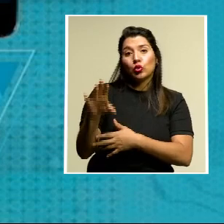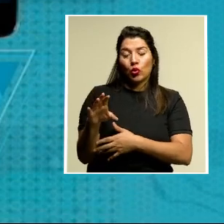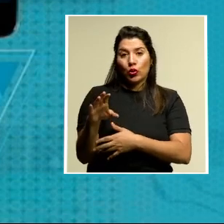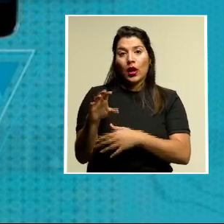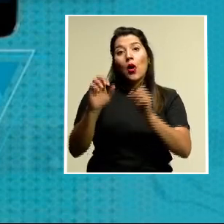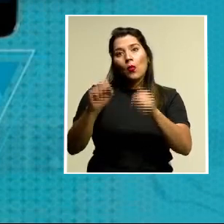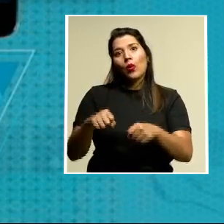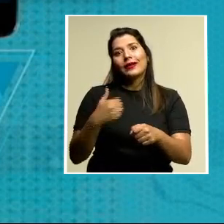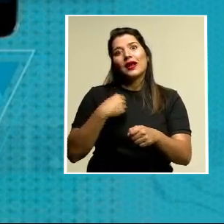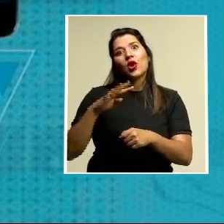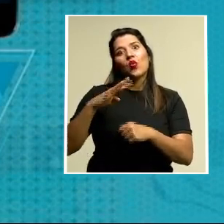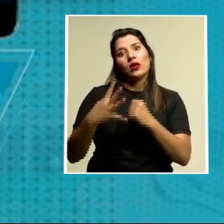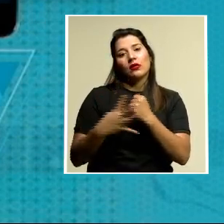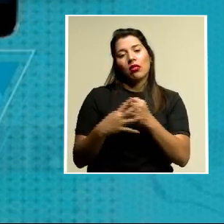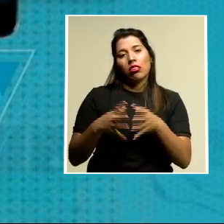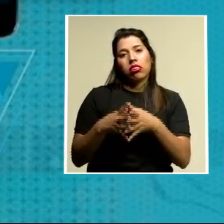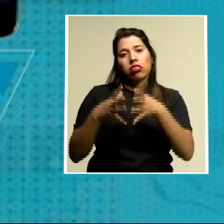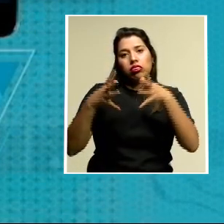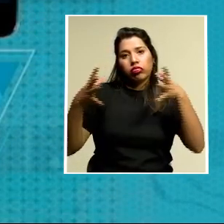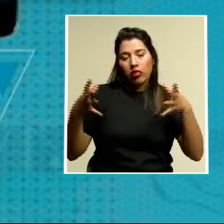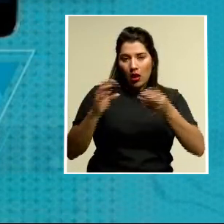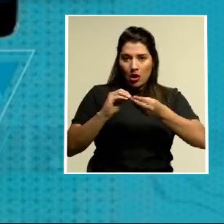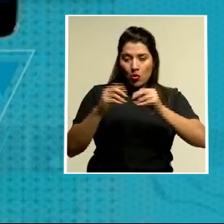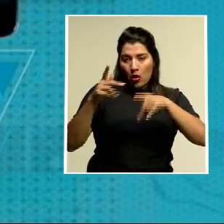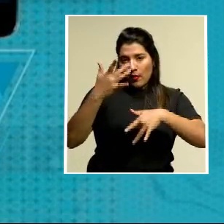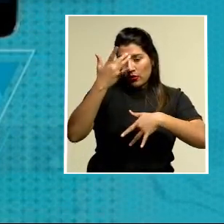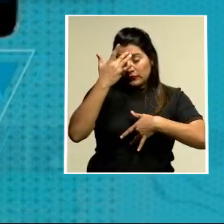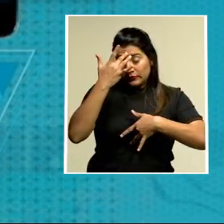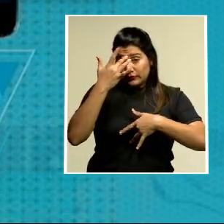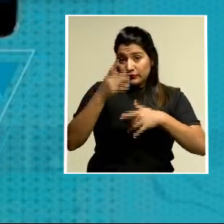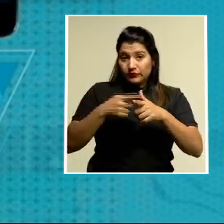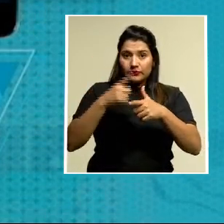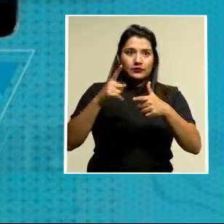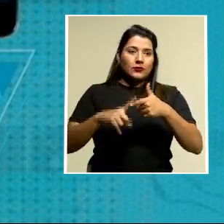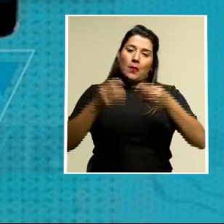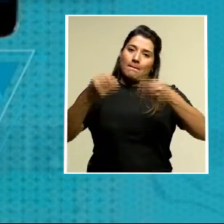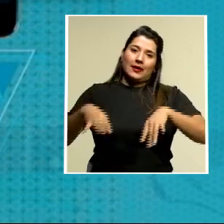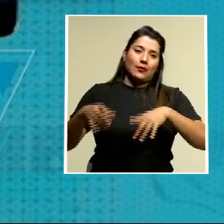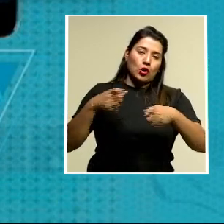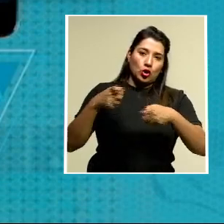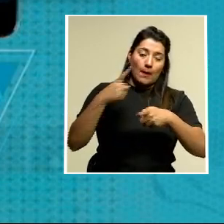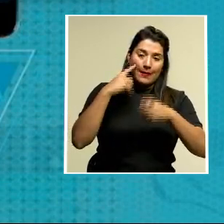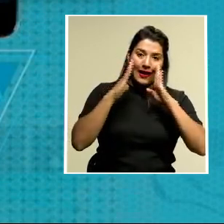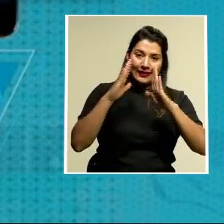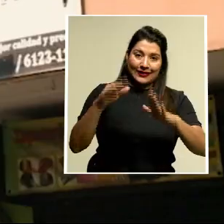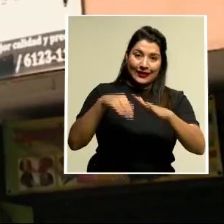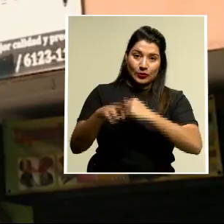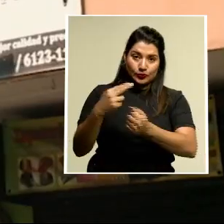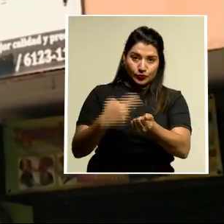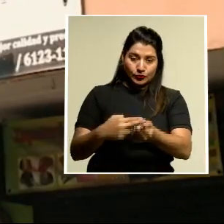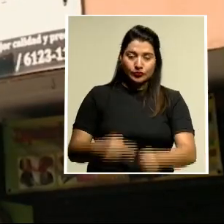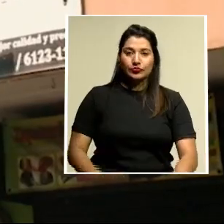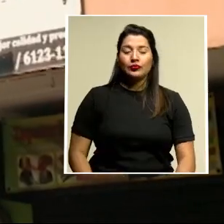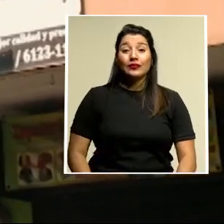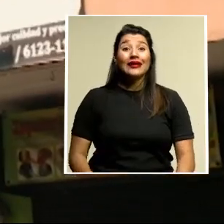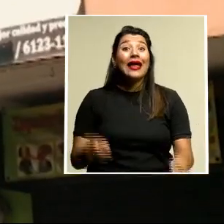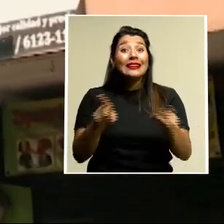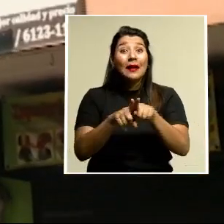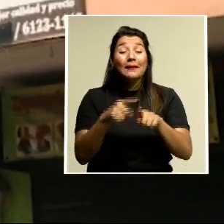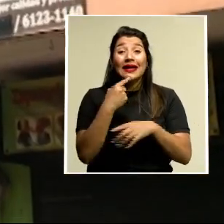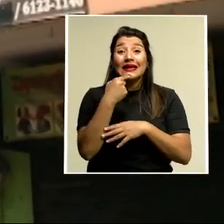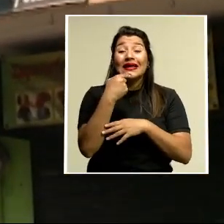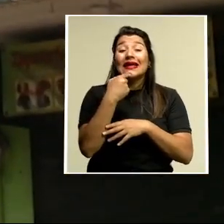una cuarta ola que nos saque completamente de balance en la atención hospitalaria. Además, agregaron a